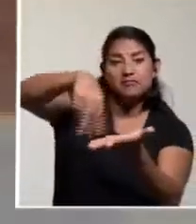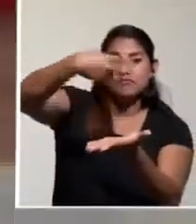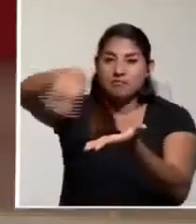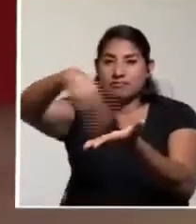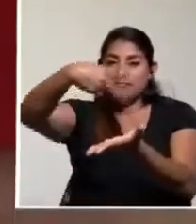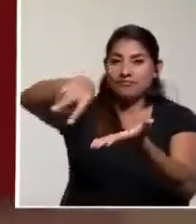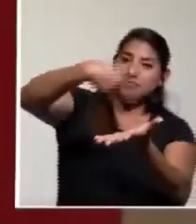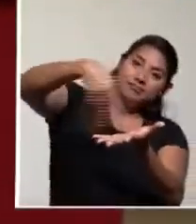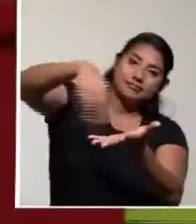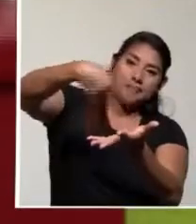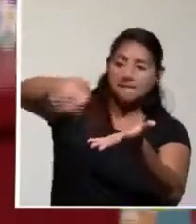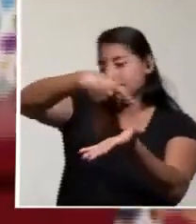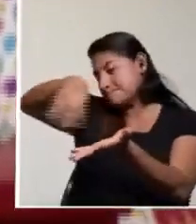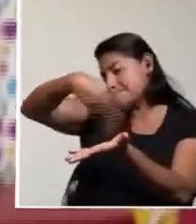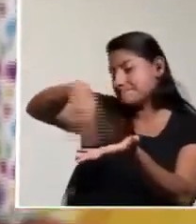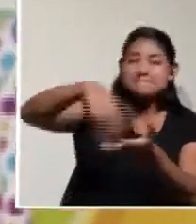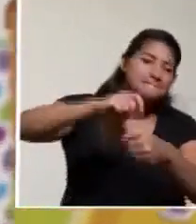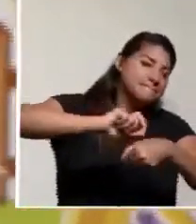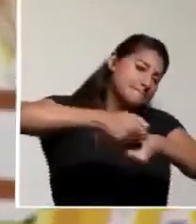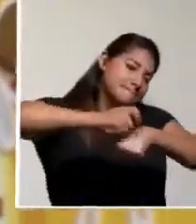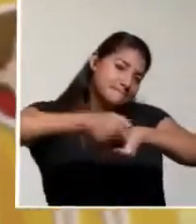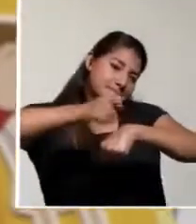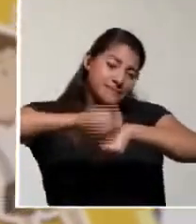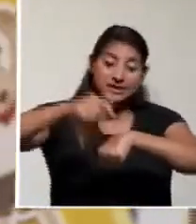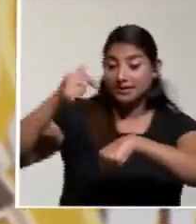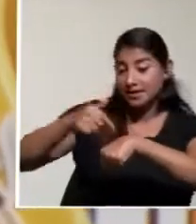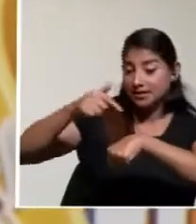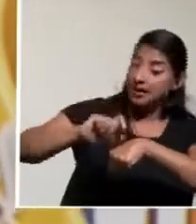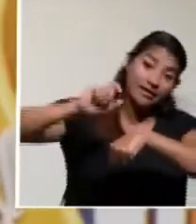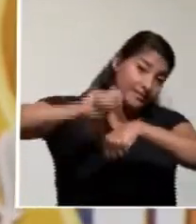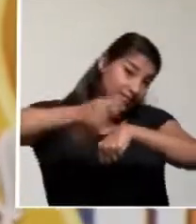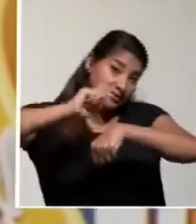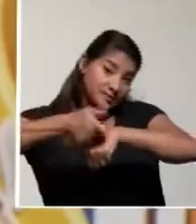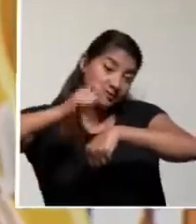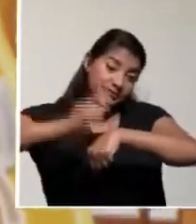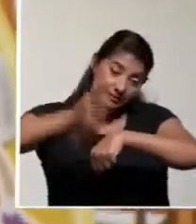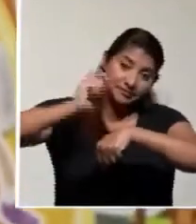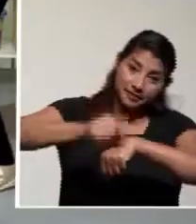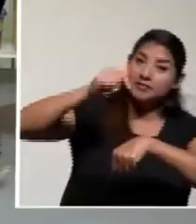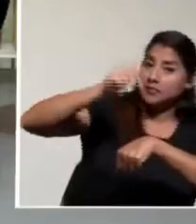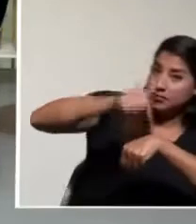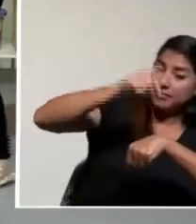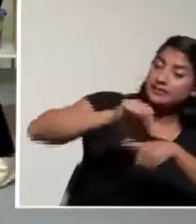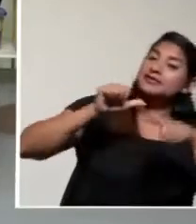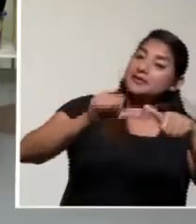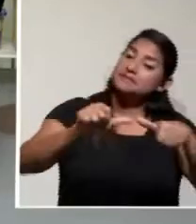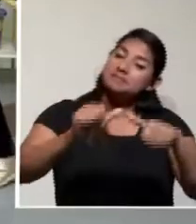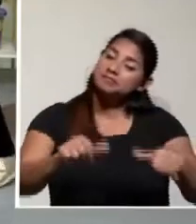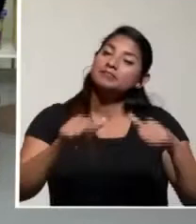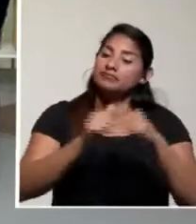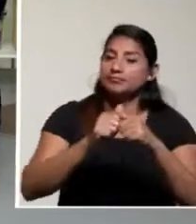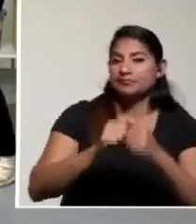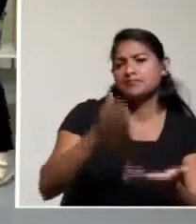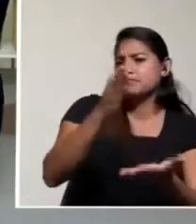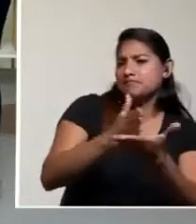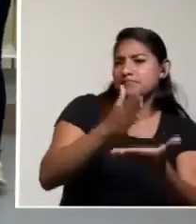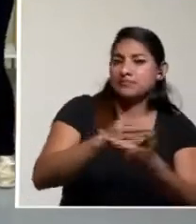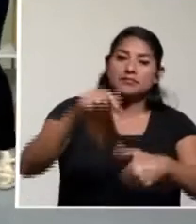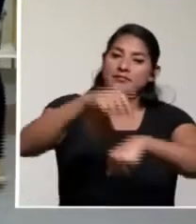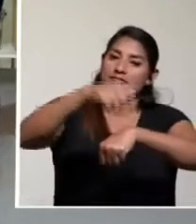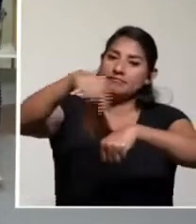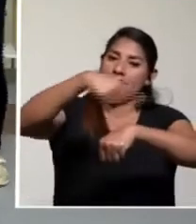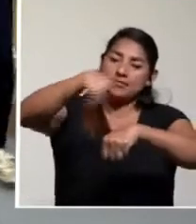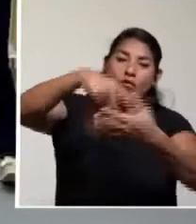bailar el rock and roll. Dale, dale, dale, dale, cuerda, sí. Dale, dale, dale, dale, cuerda, sí. No dejes que se